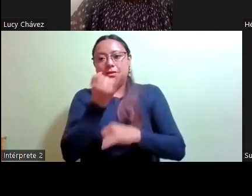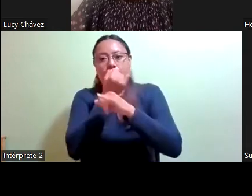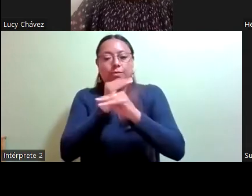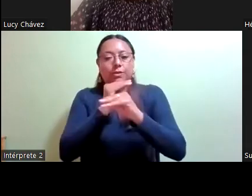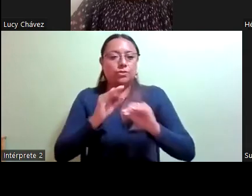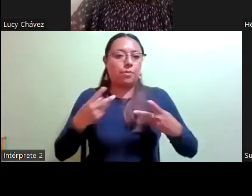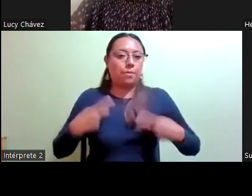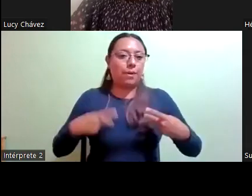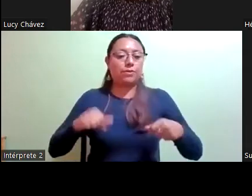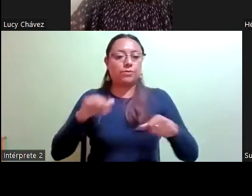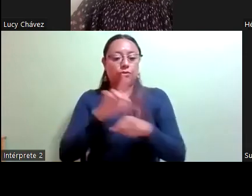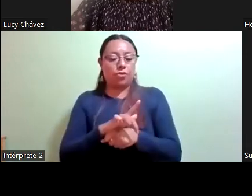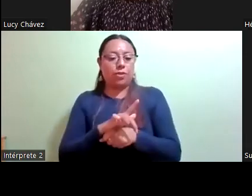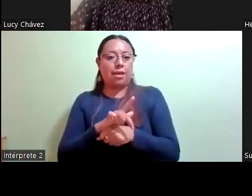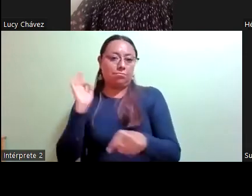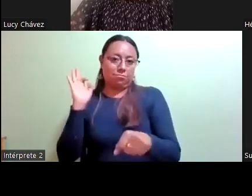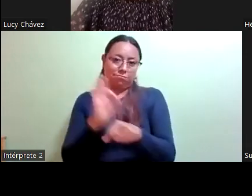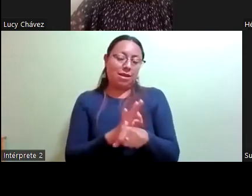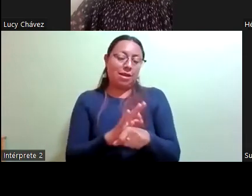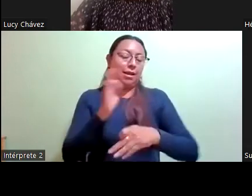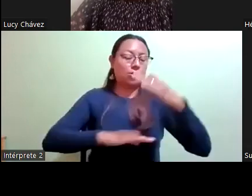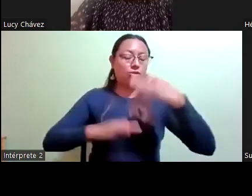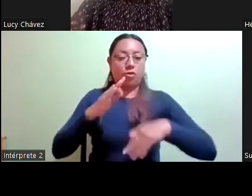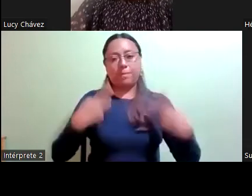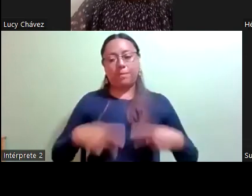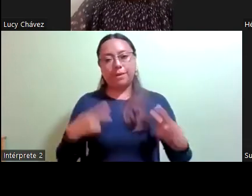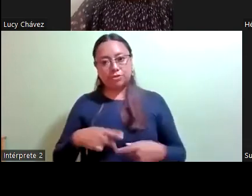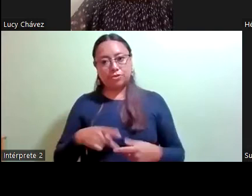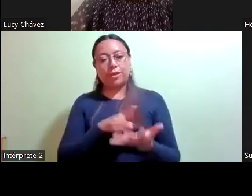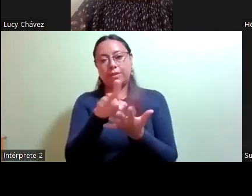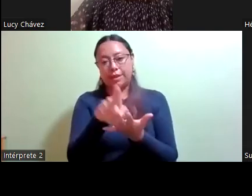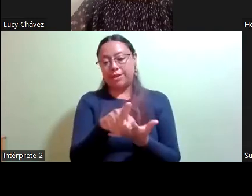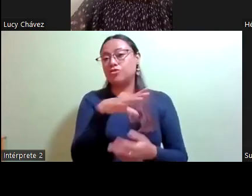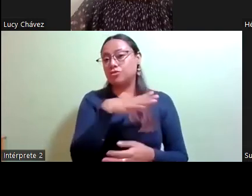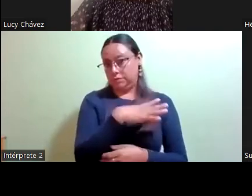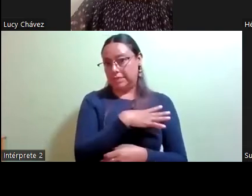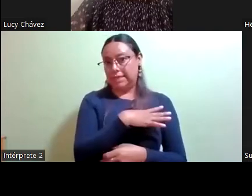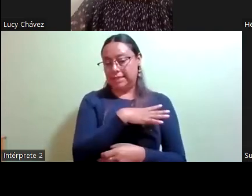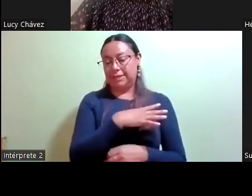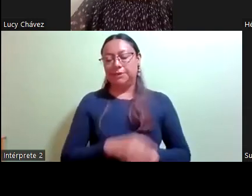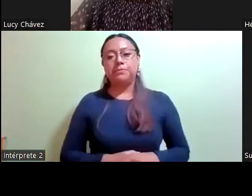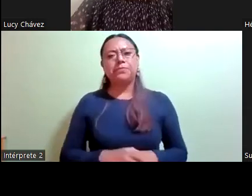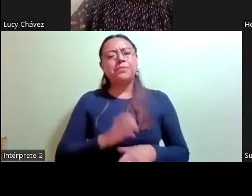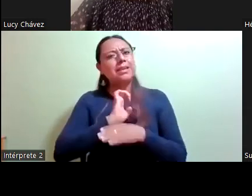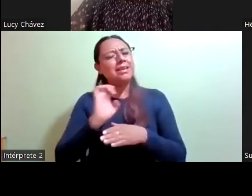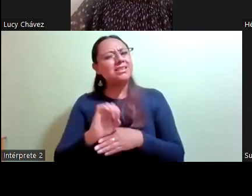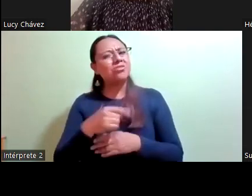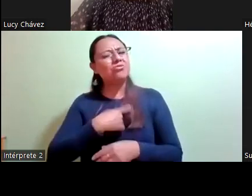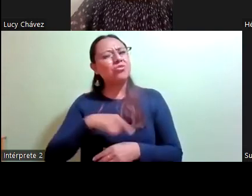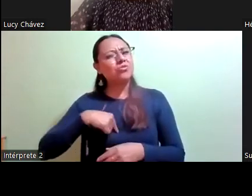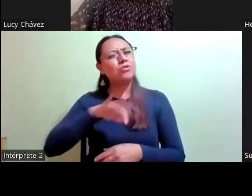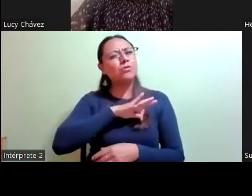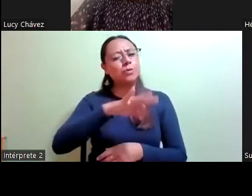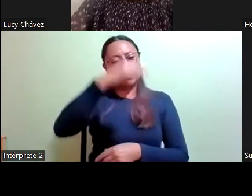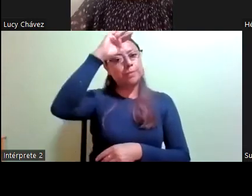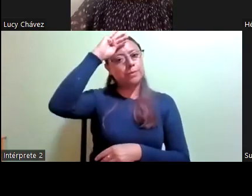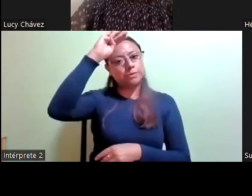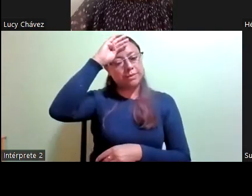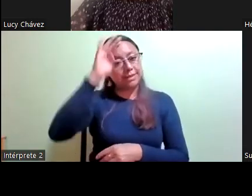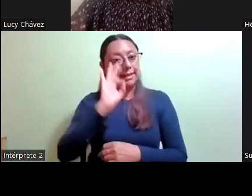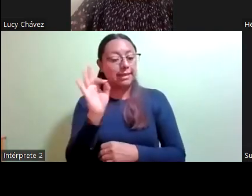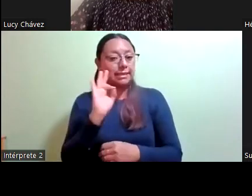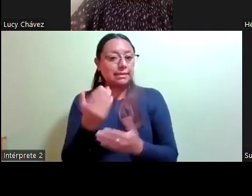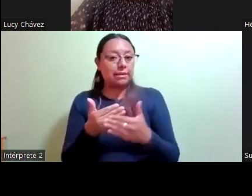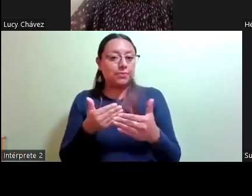ciudadano o ciudadana tiene derechos, lo cual nos lleva a pensar que en un determinado momento pues se va a